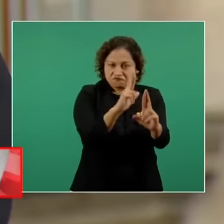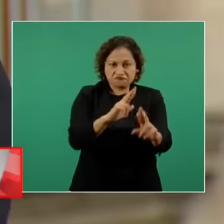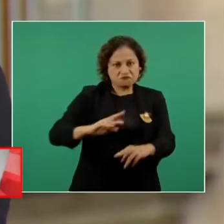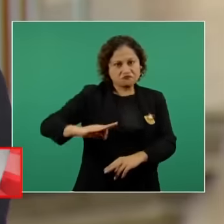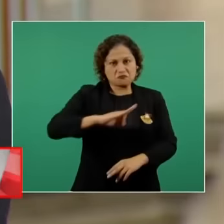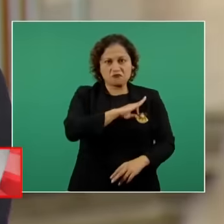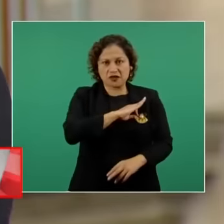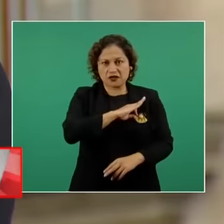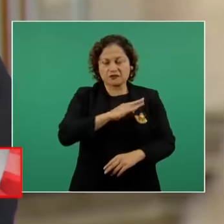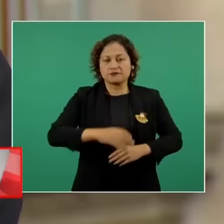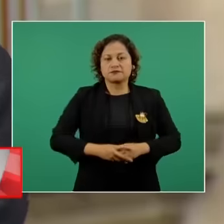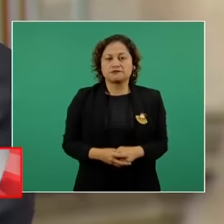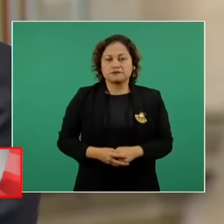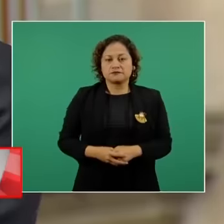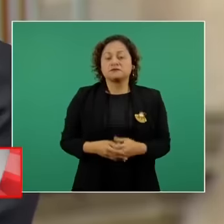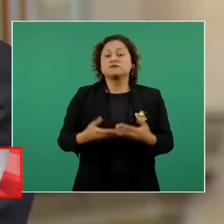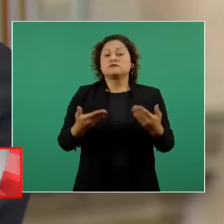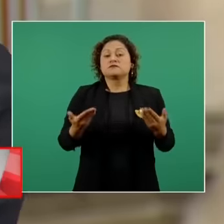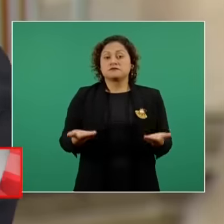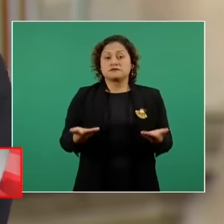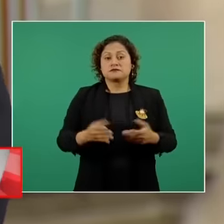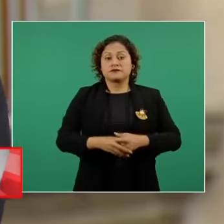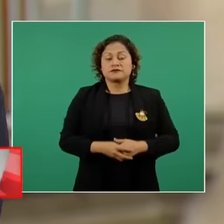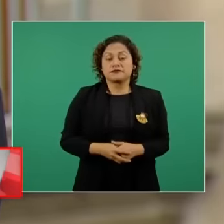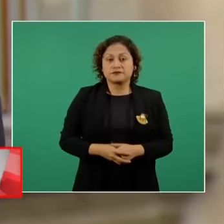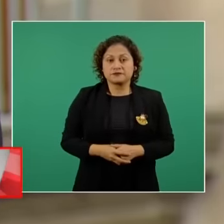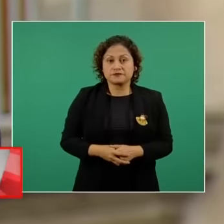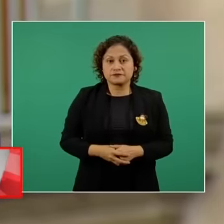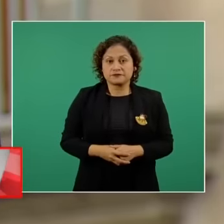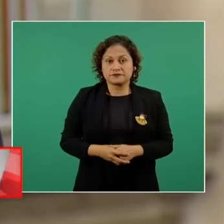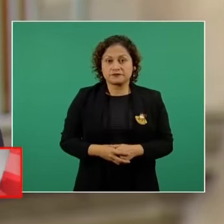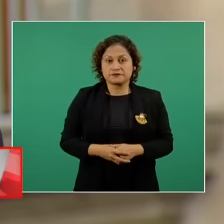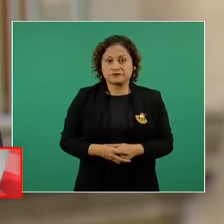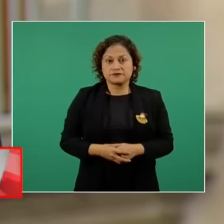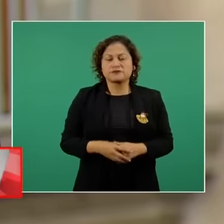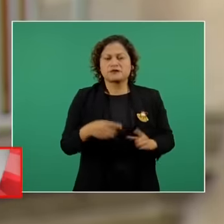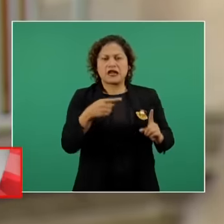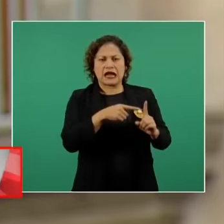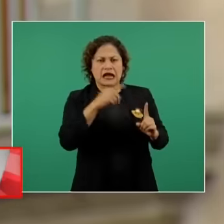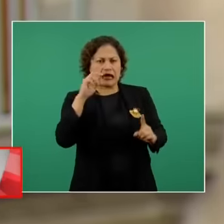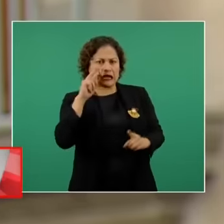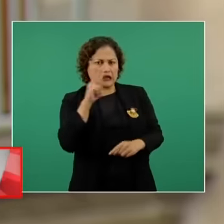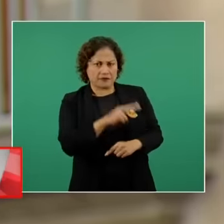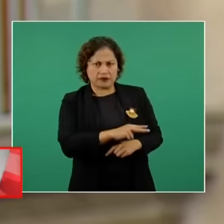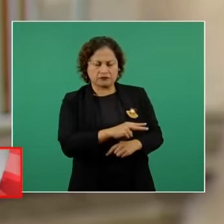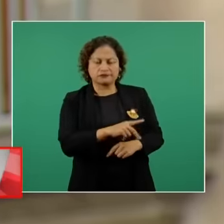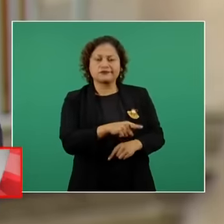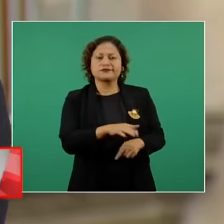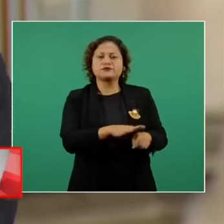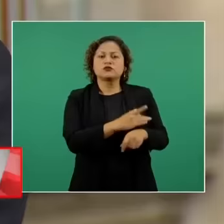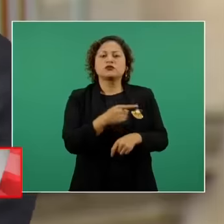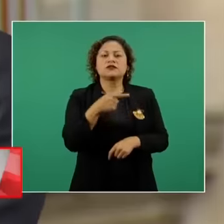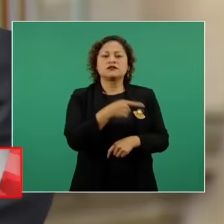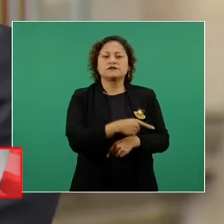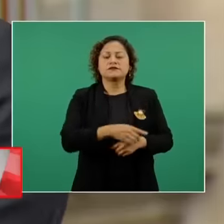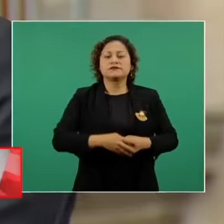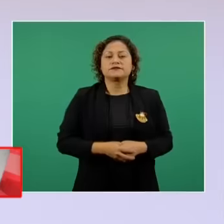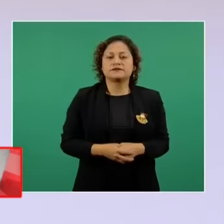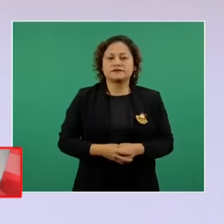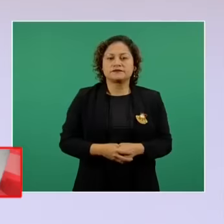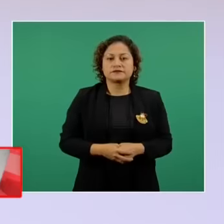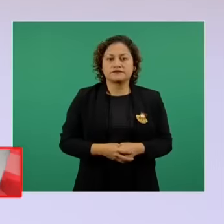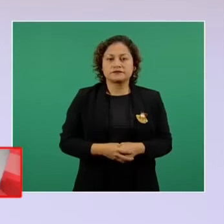Así lo demuestra el hecho de que para evitar el degüello de